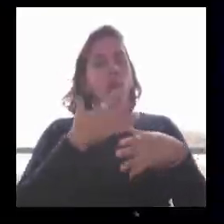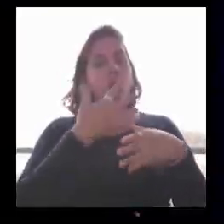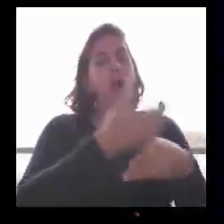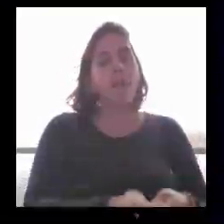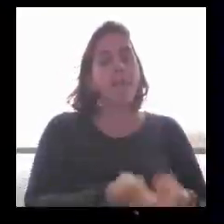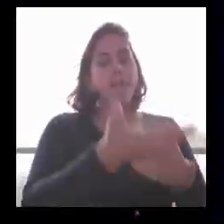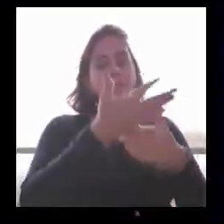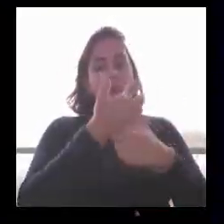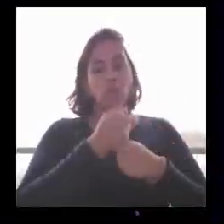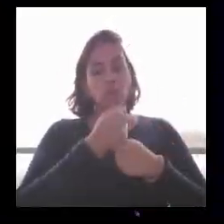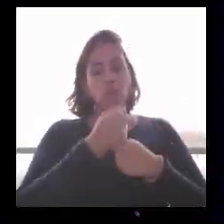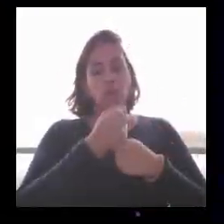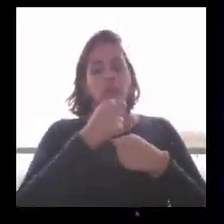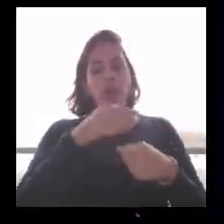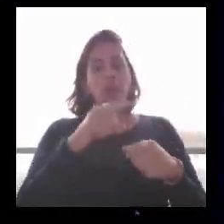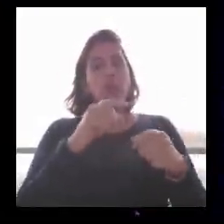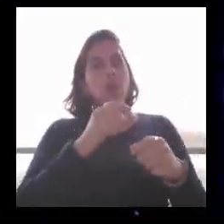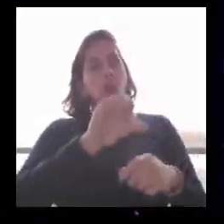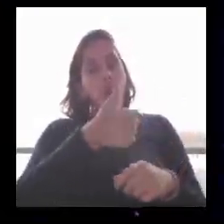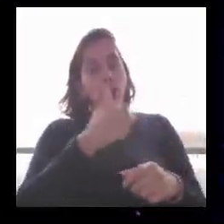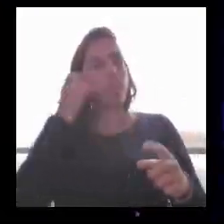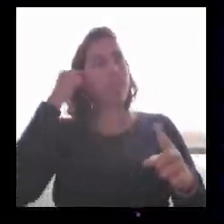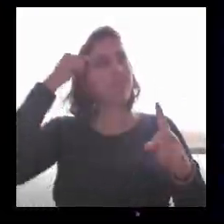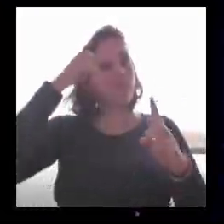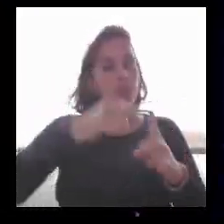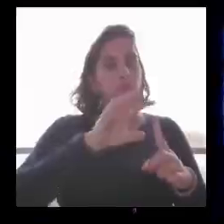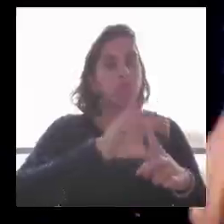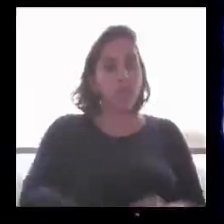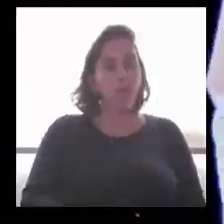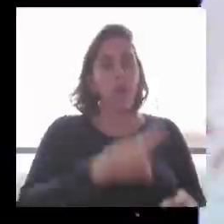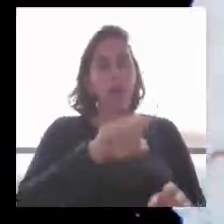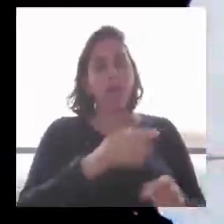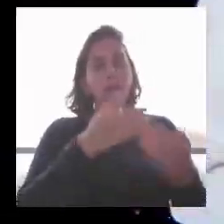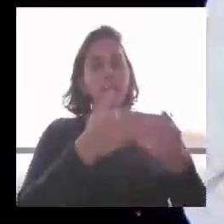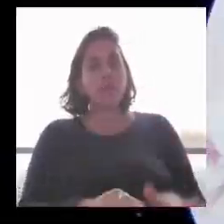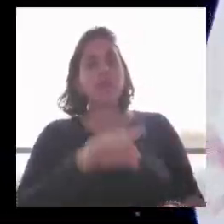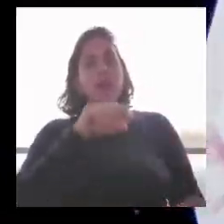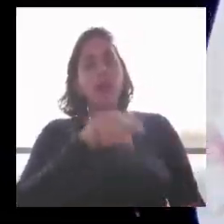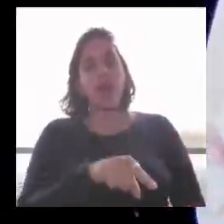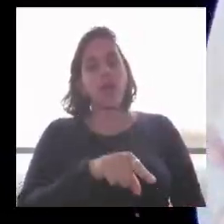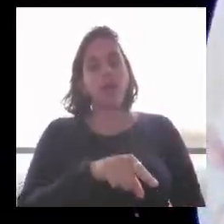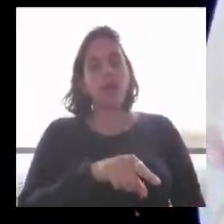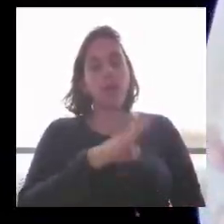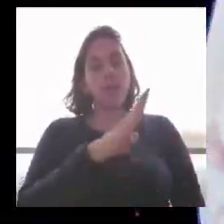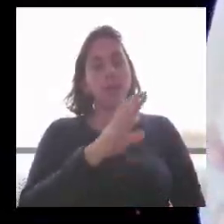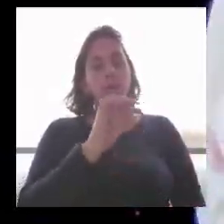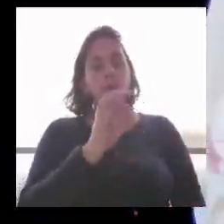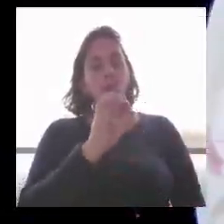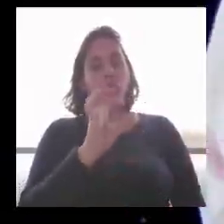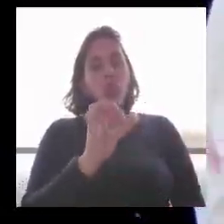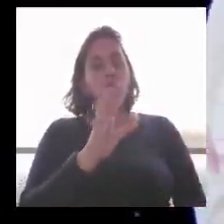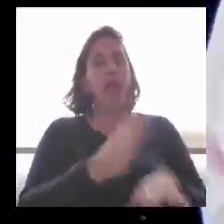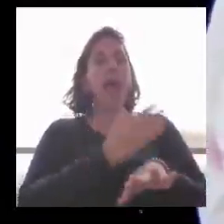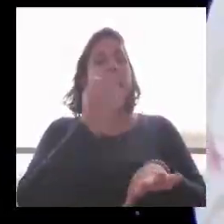través de eso logran su cometido. A partir de ahí, el protolenguaje, antes de que surgieran